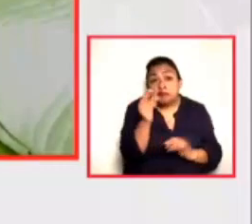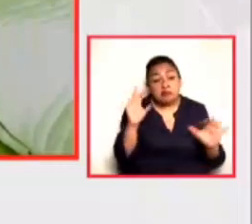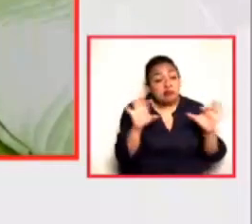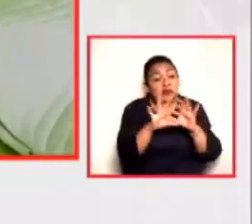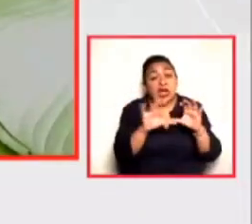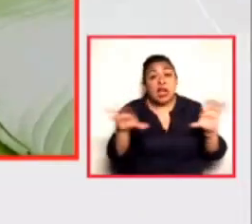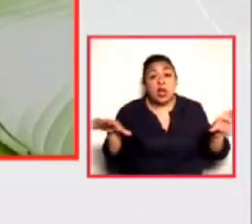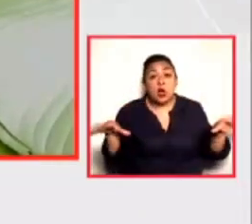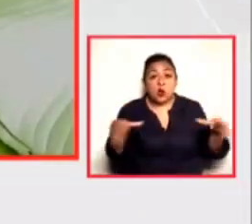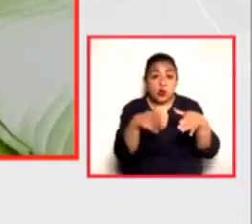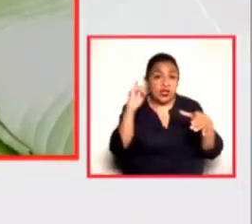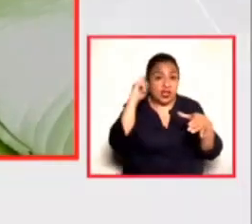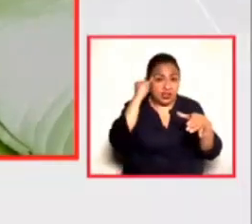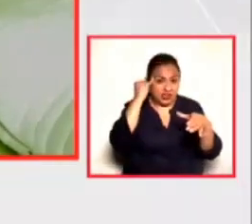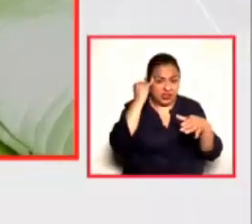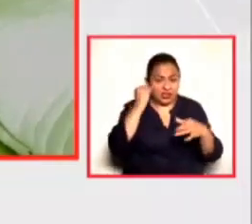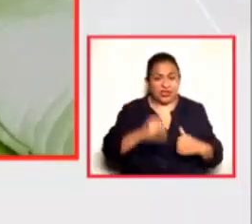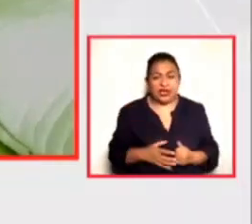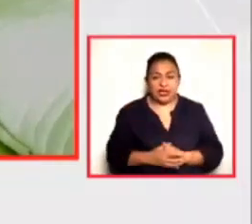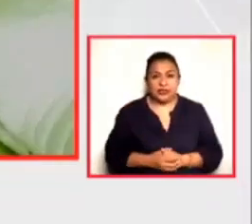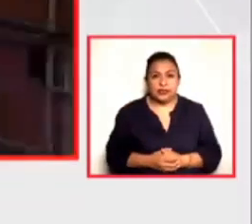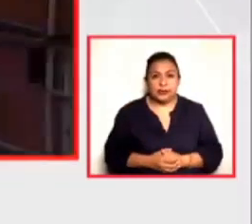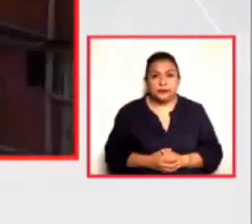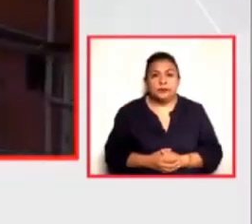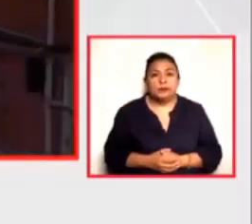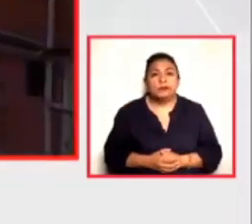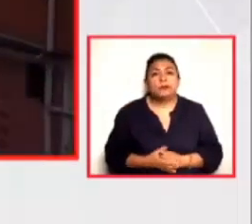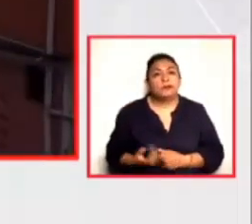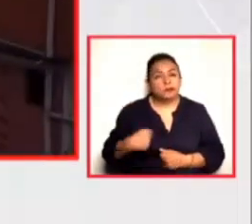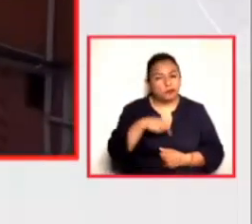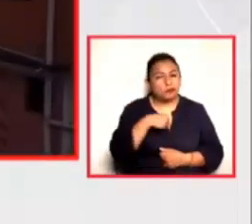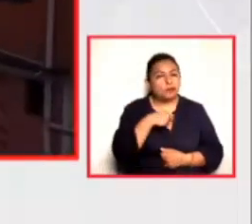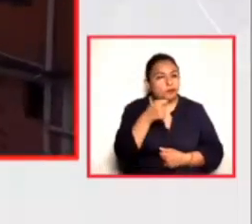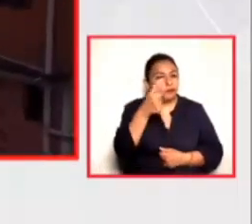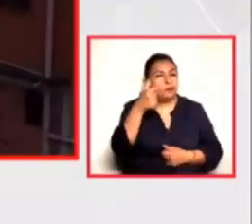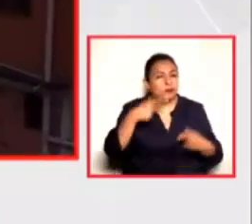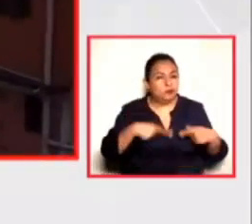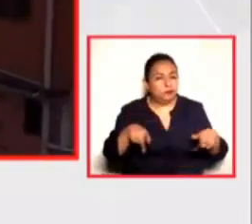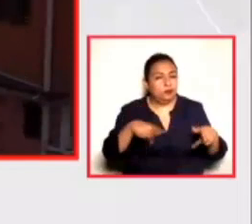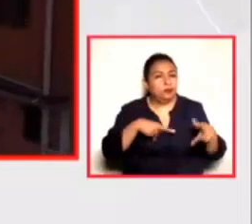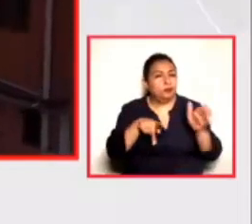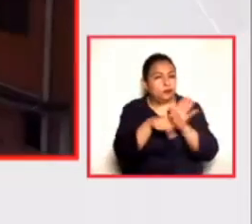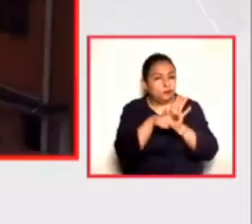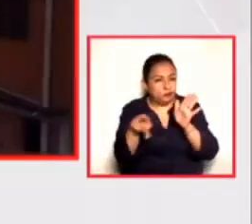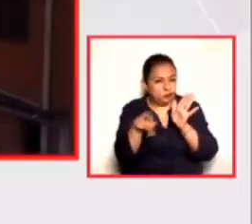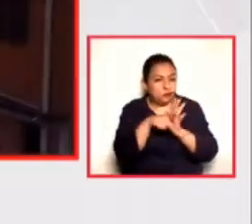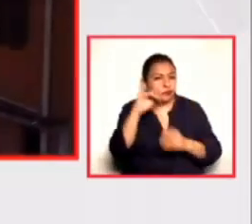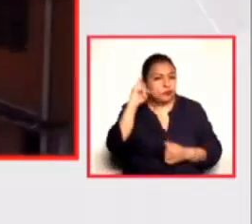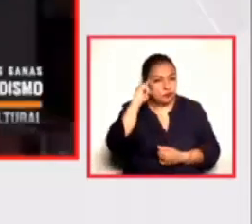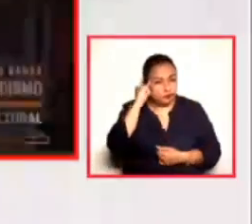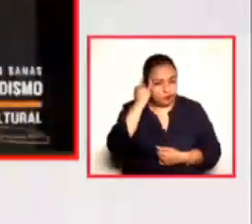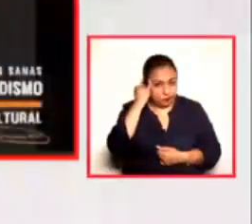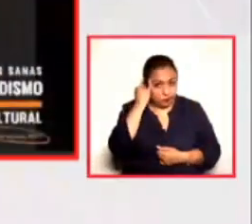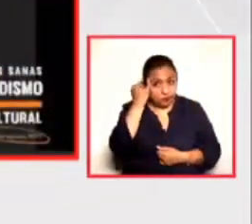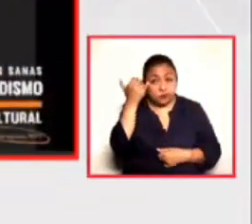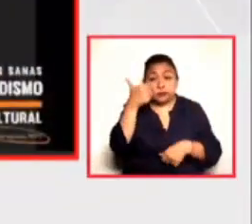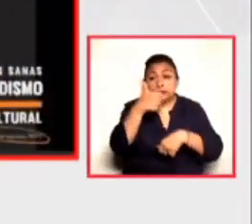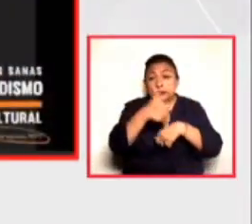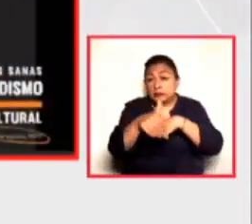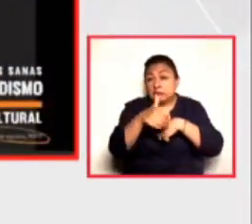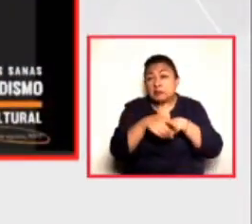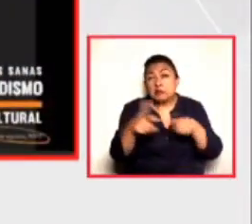comunidades indígenas. Somos pocos los periodistas indígenas. El número se reduce más